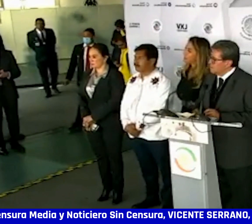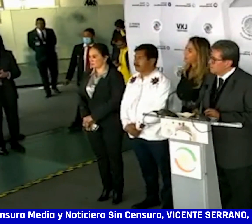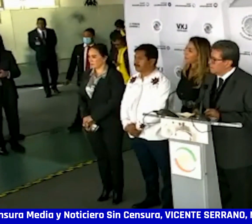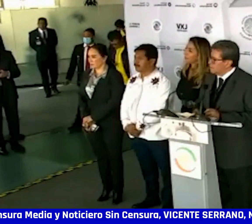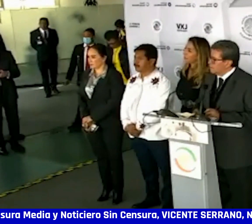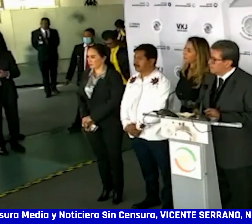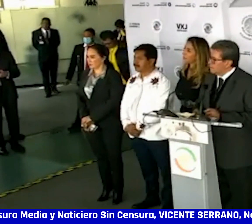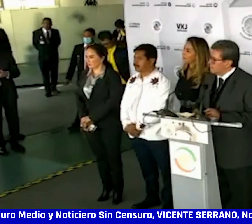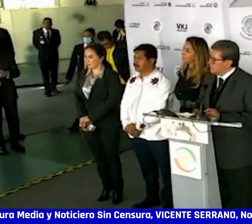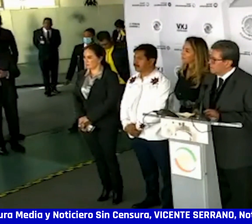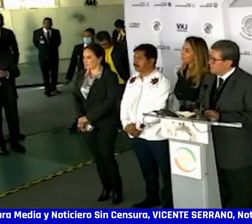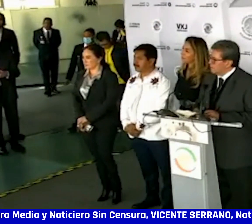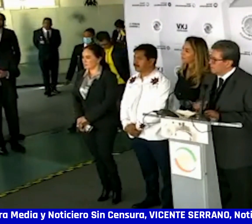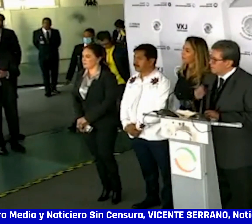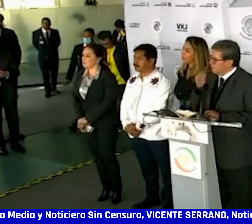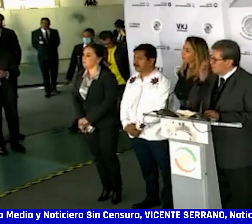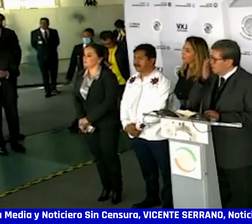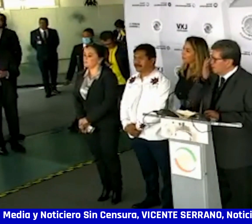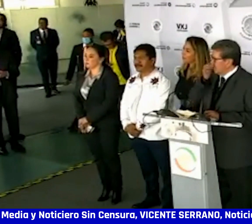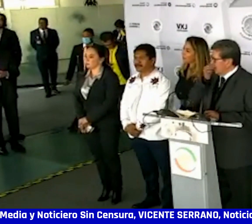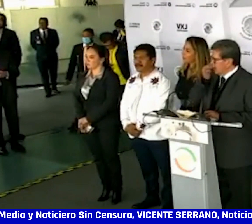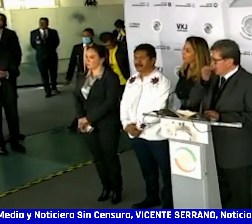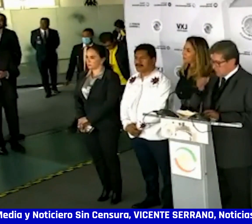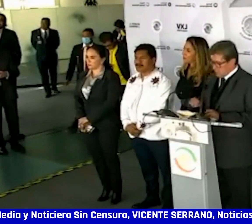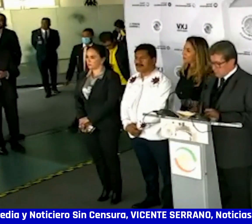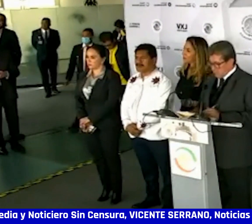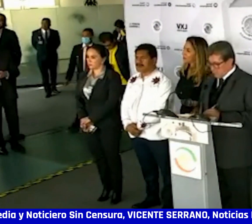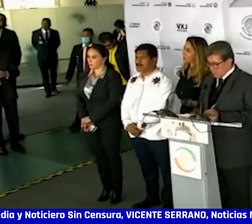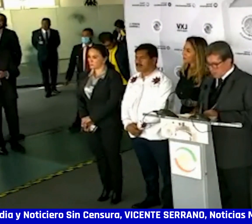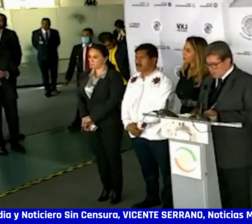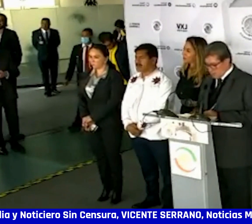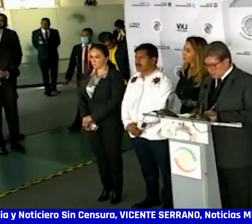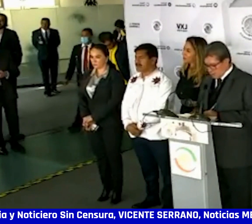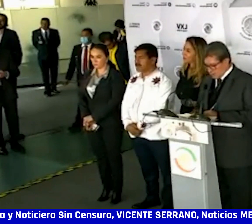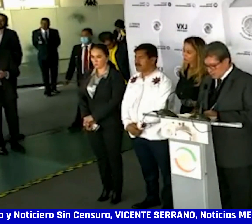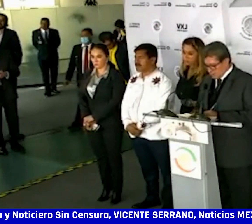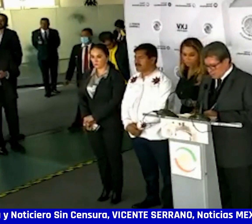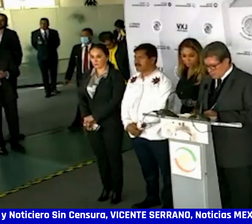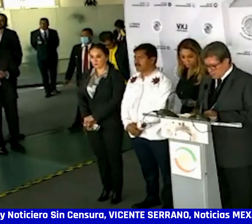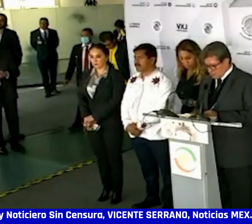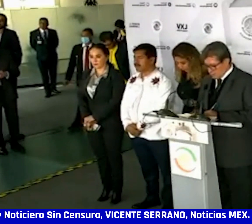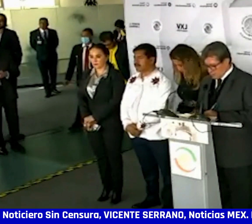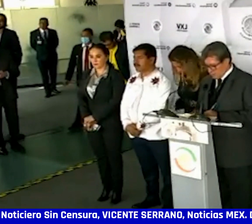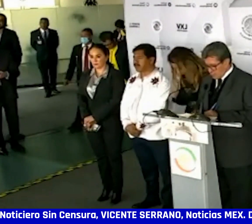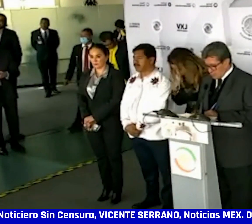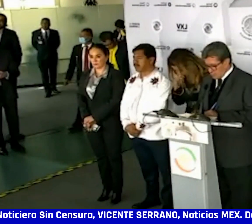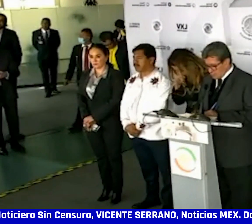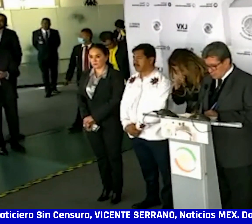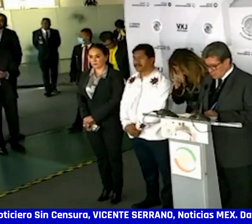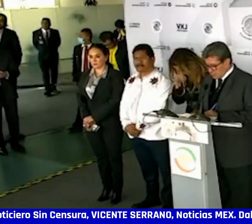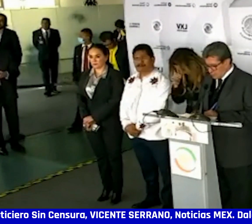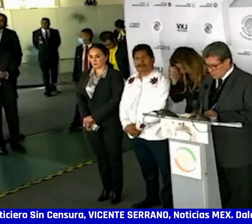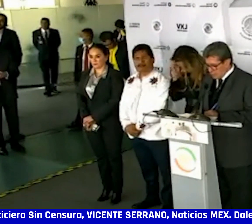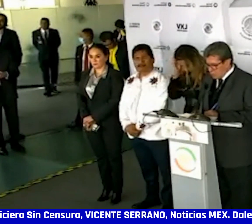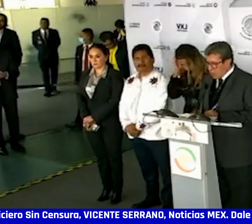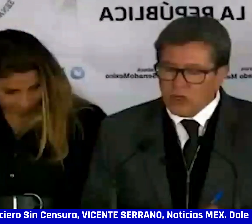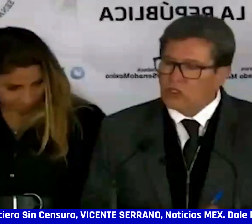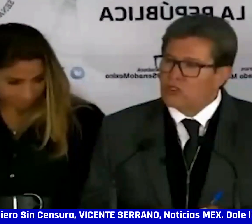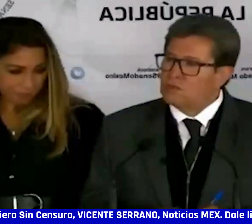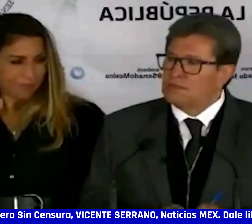muy fuerte la reforma, aseguró en entrevista con Ciro Gómez Leiva. El morenista Agregó, nosotros no vamos a obviar